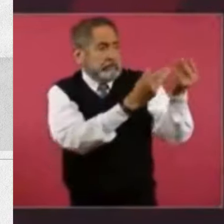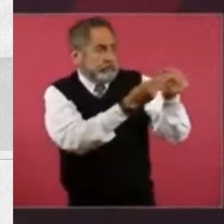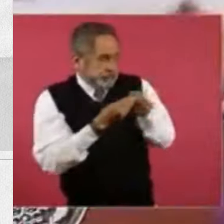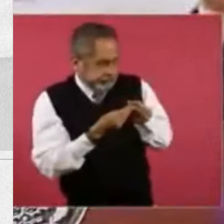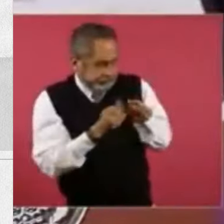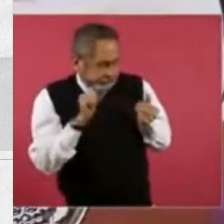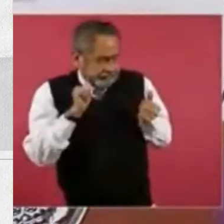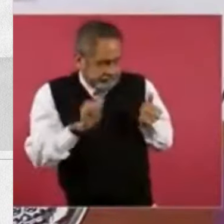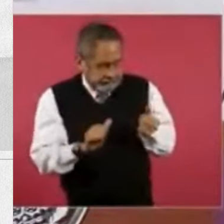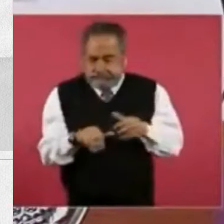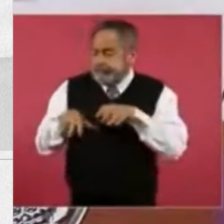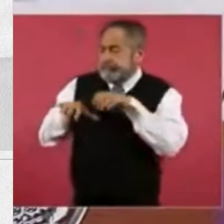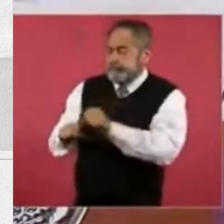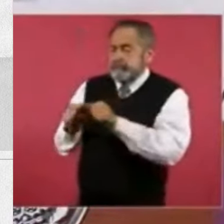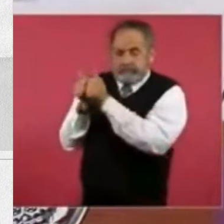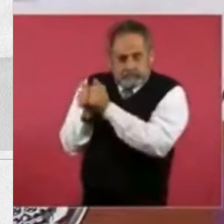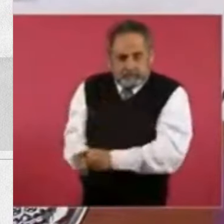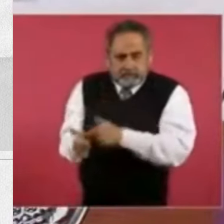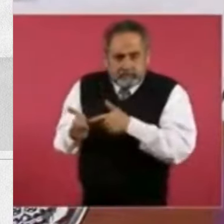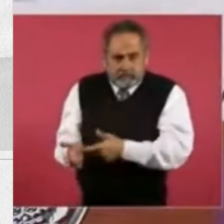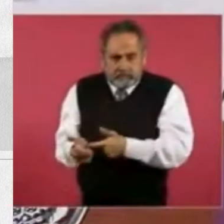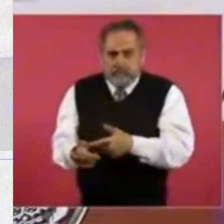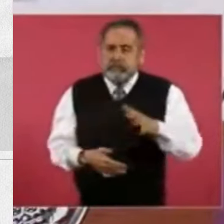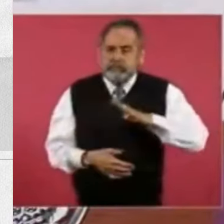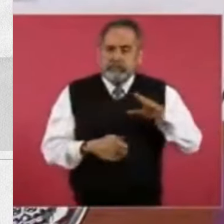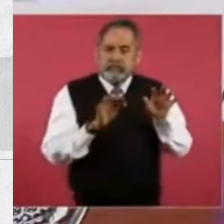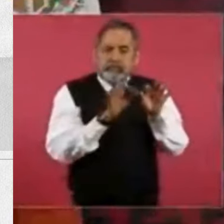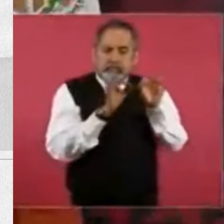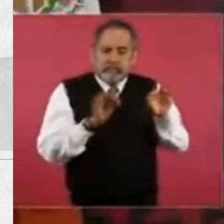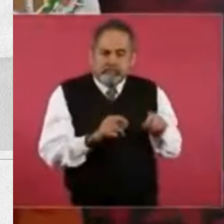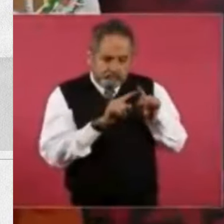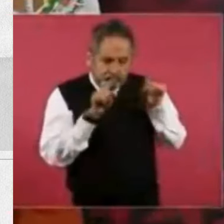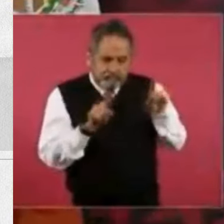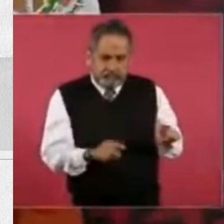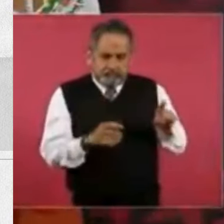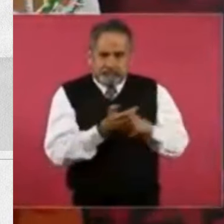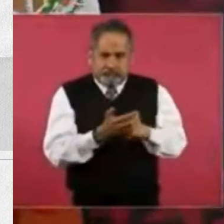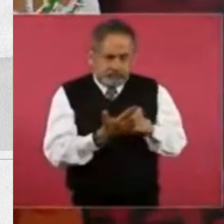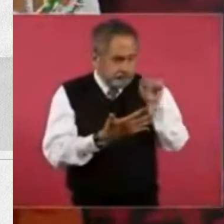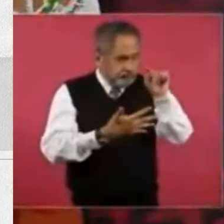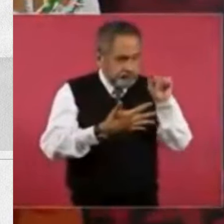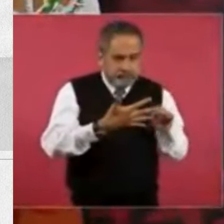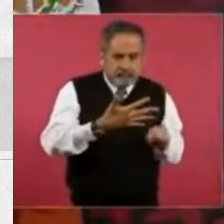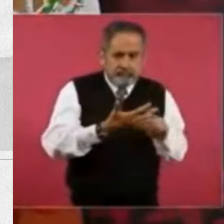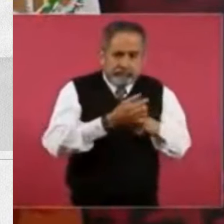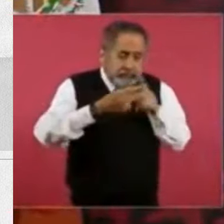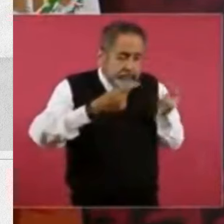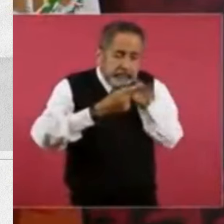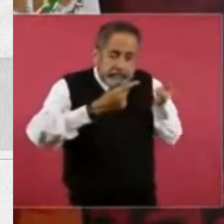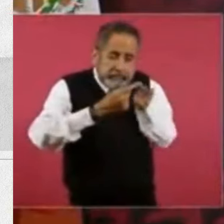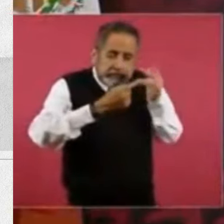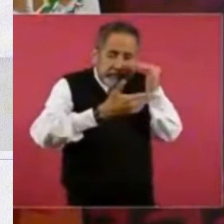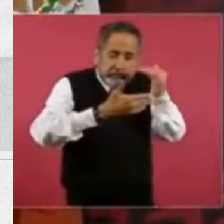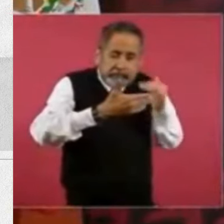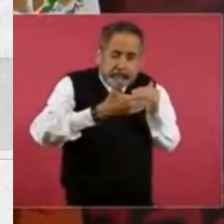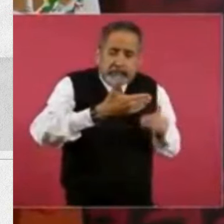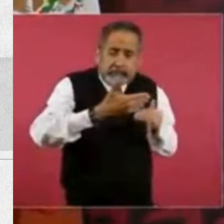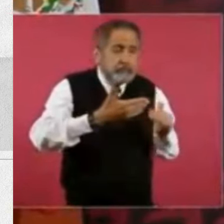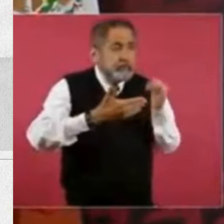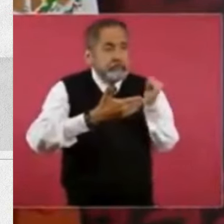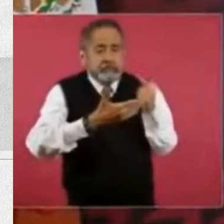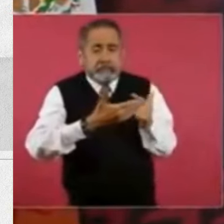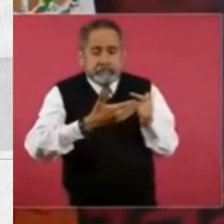Hay un formato que se tiene en donde se pregunta una por una si no